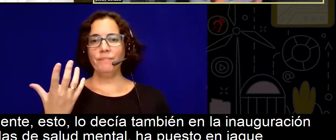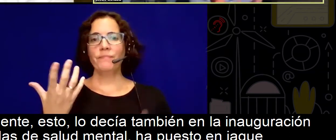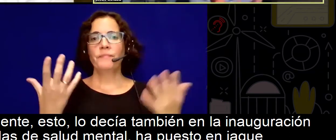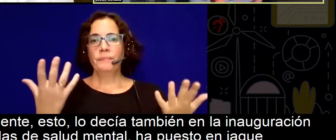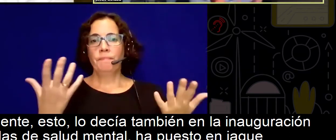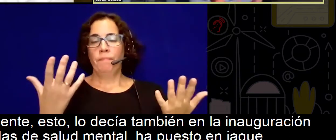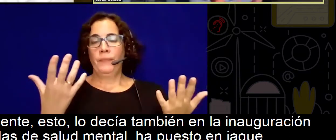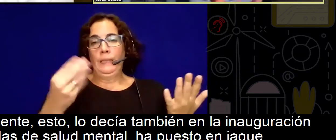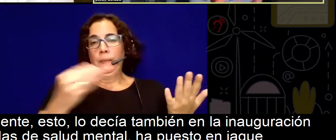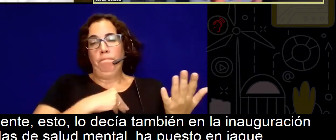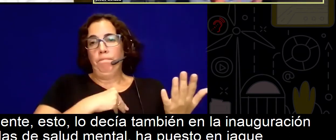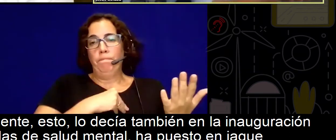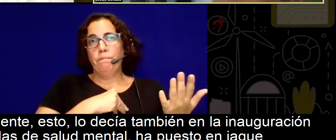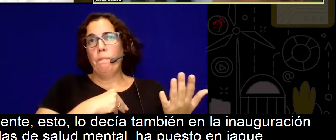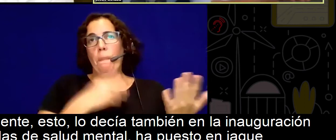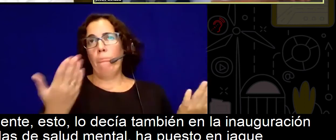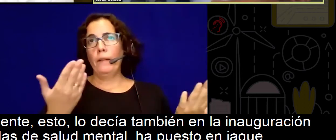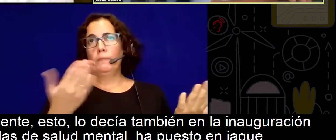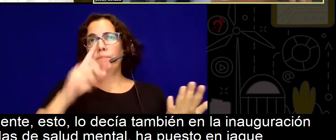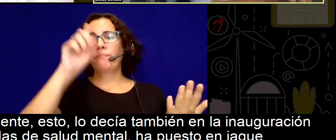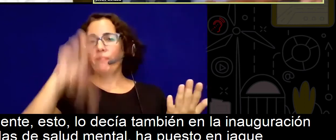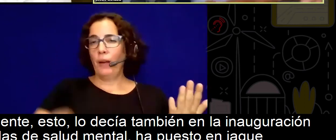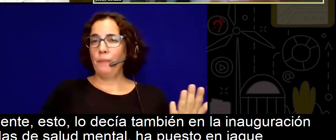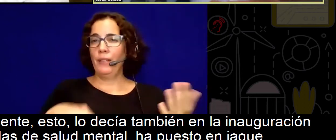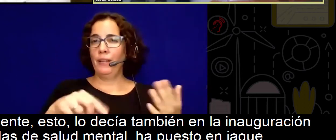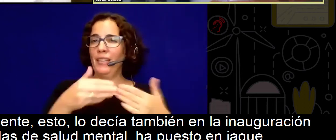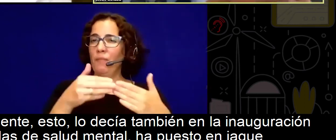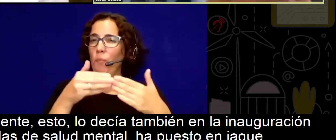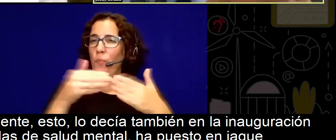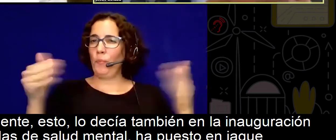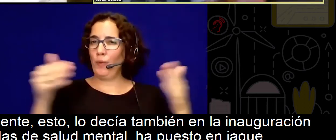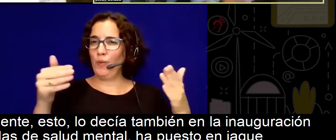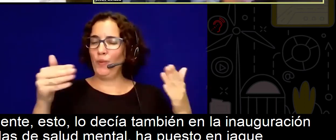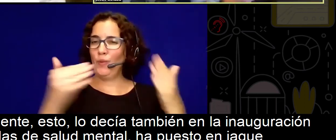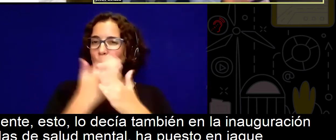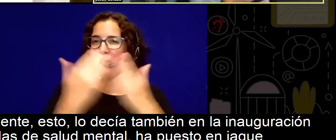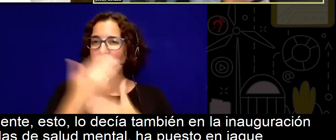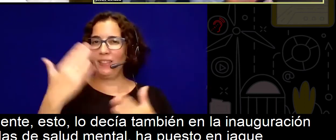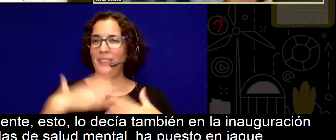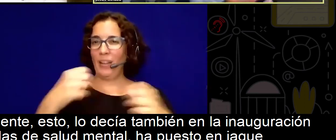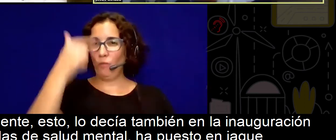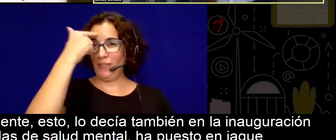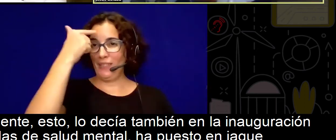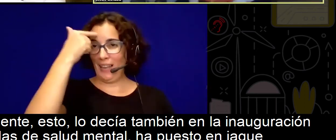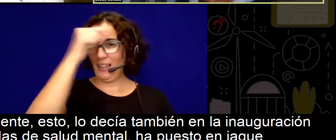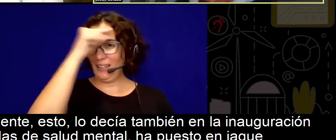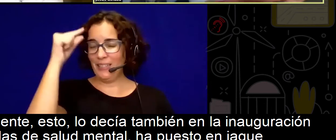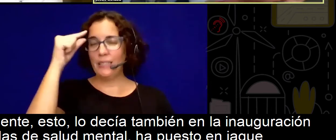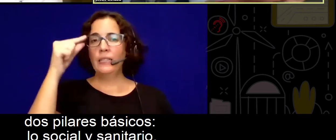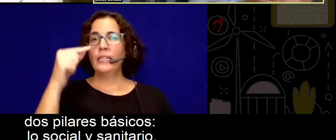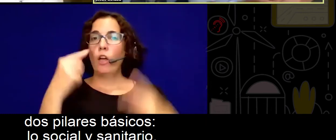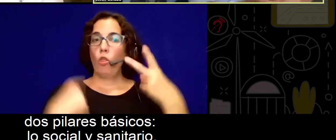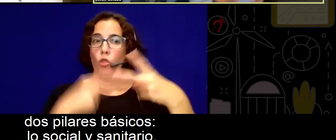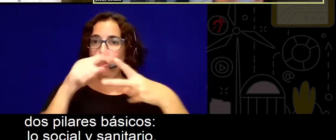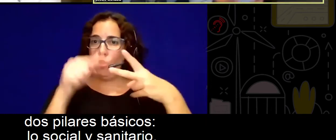lamentablemente, Jesús, esto lo decía también en la inauguración de las jornadas de la salud mental, ha puesto en jaque dos pilares básicos, ¿no?